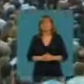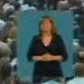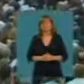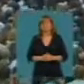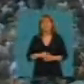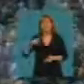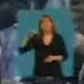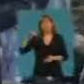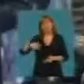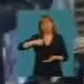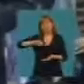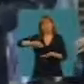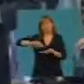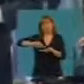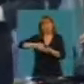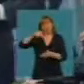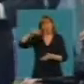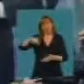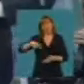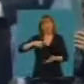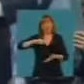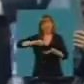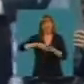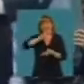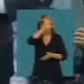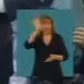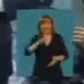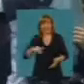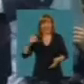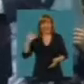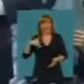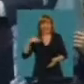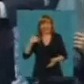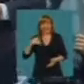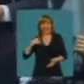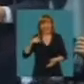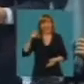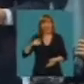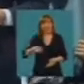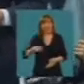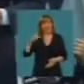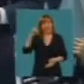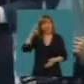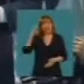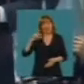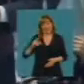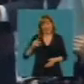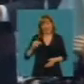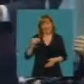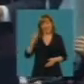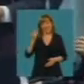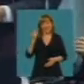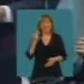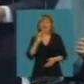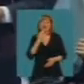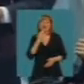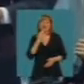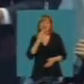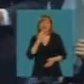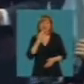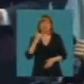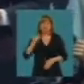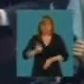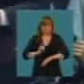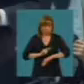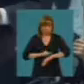En la ciudad de Buenos Aires, capital de la República Argentina, a las 10 del mes de diciembre del año 2011,